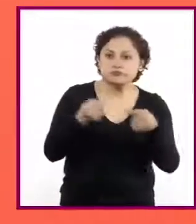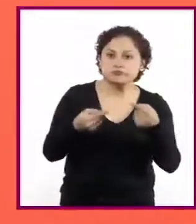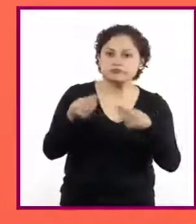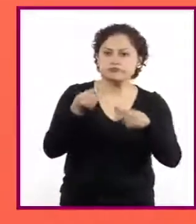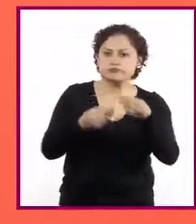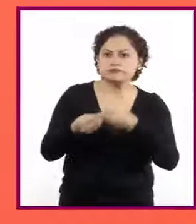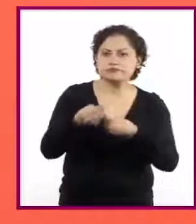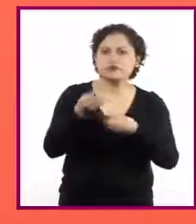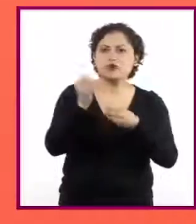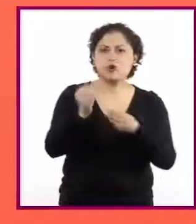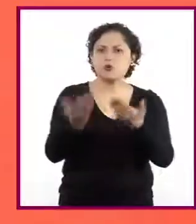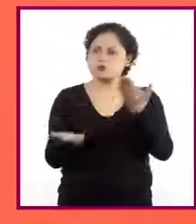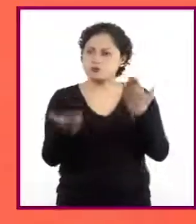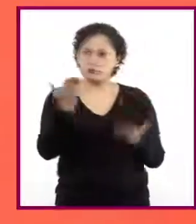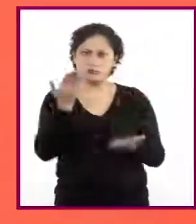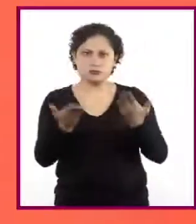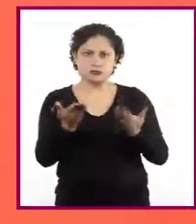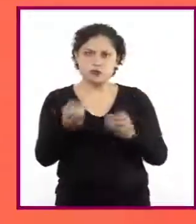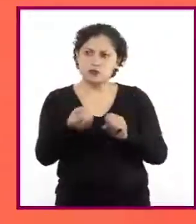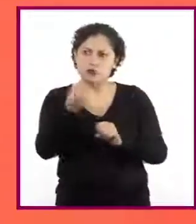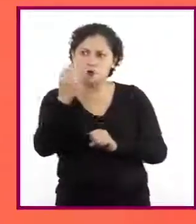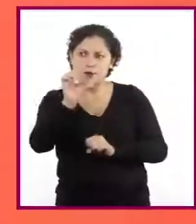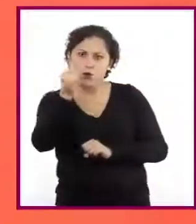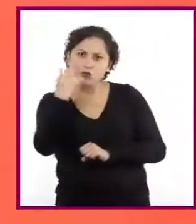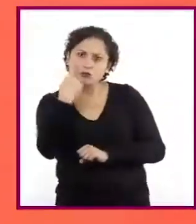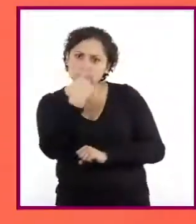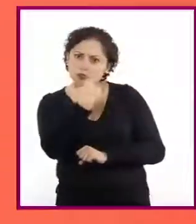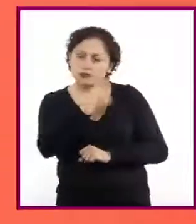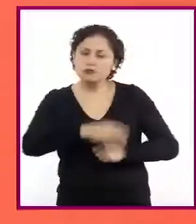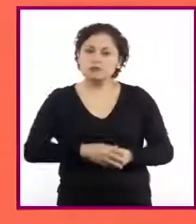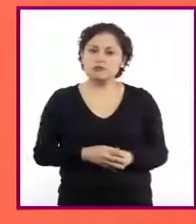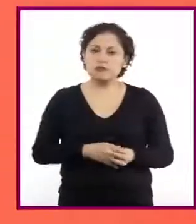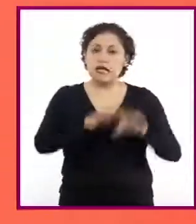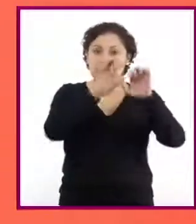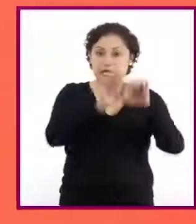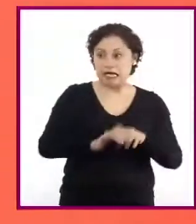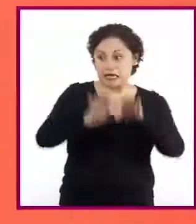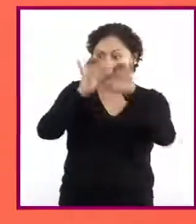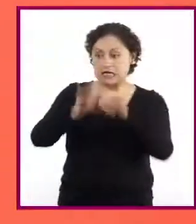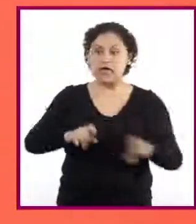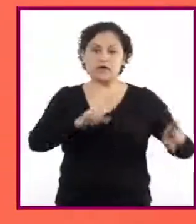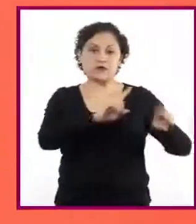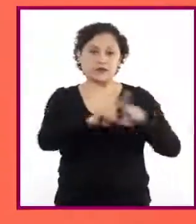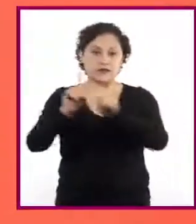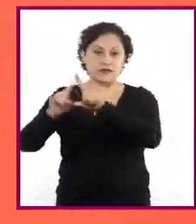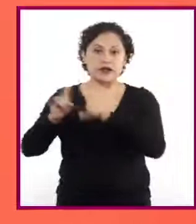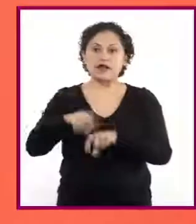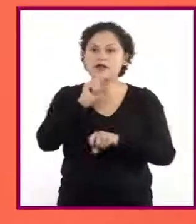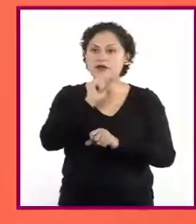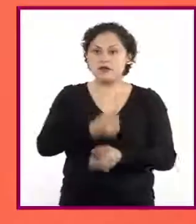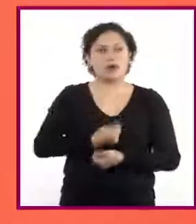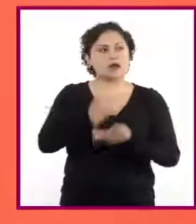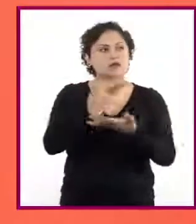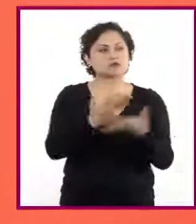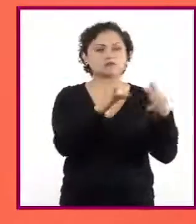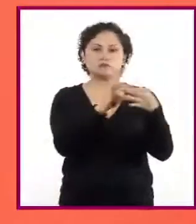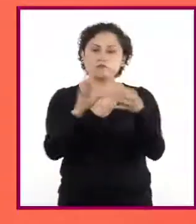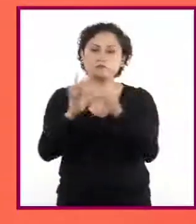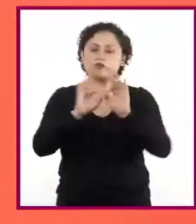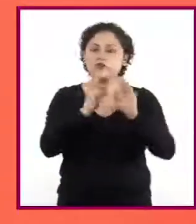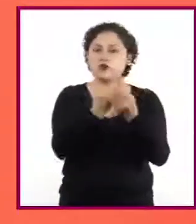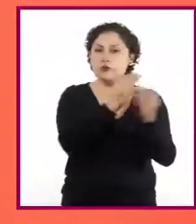bajo una nueva visión. También existen distintos tipos de ensayo y variadas formas de expresar a partir de